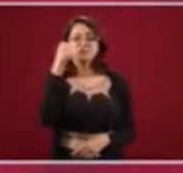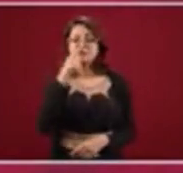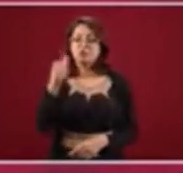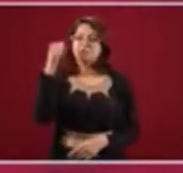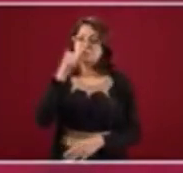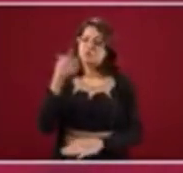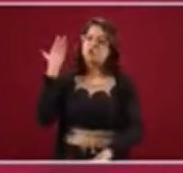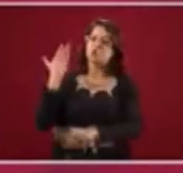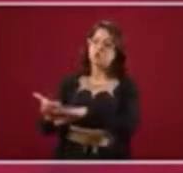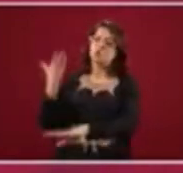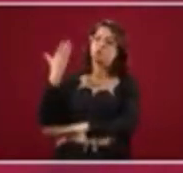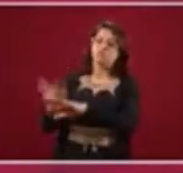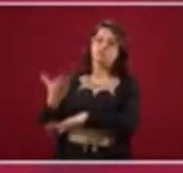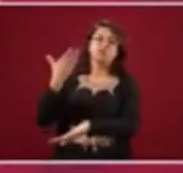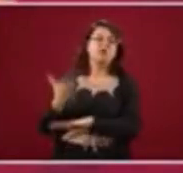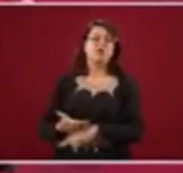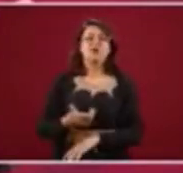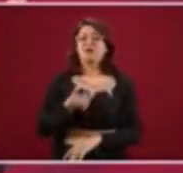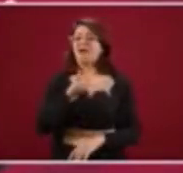a que